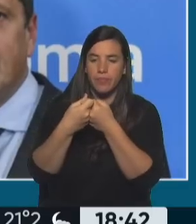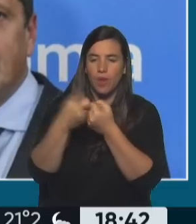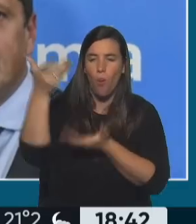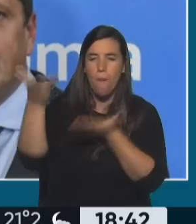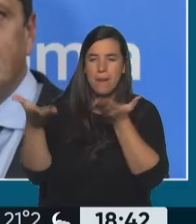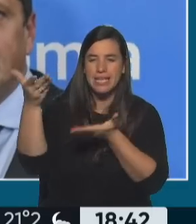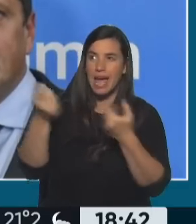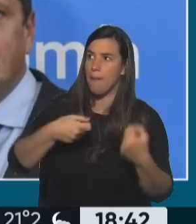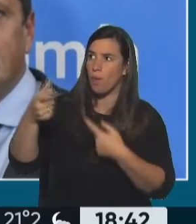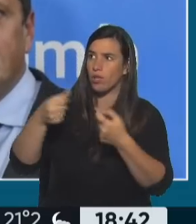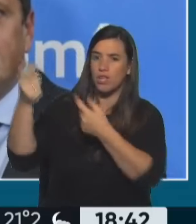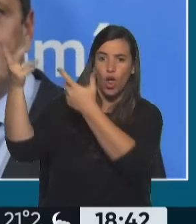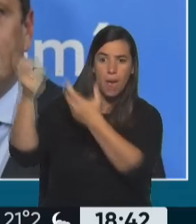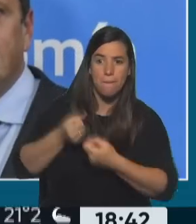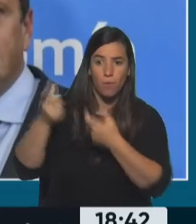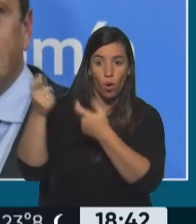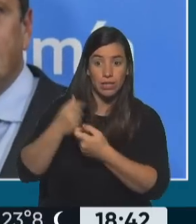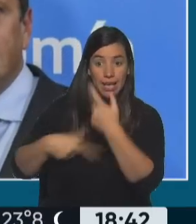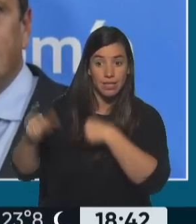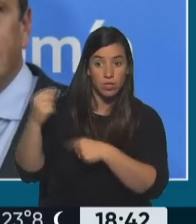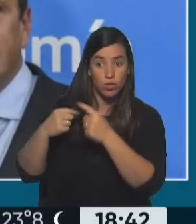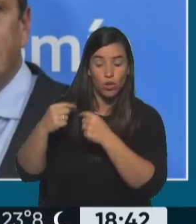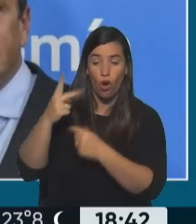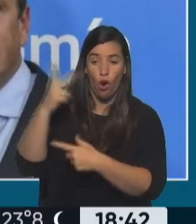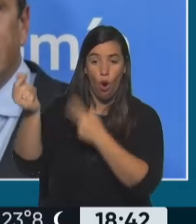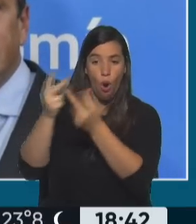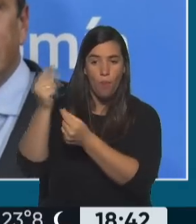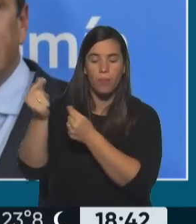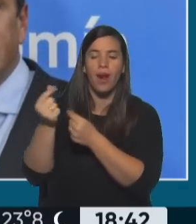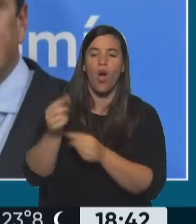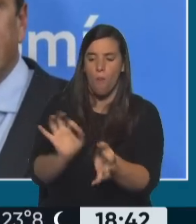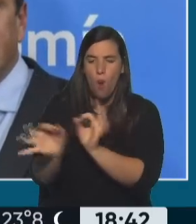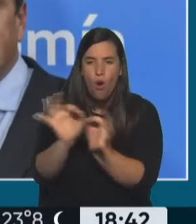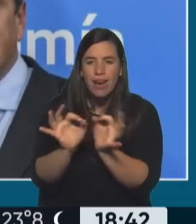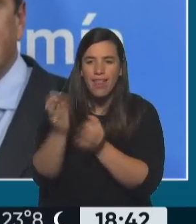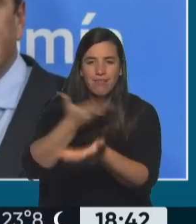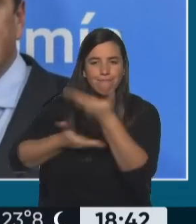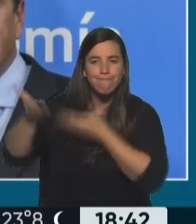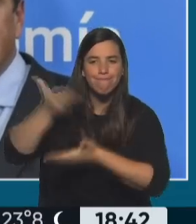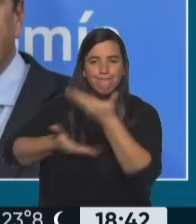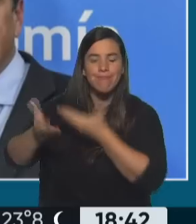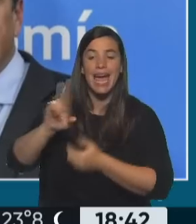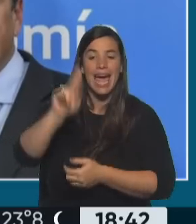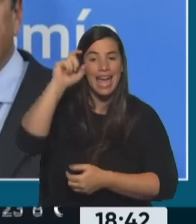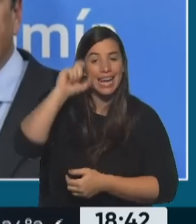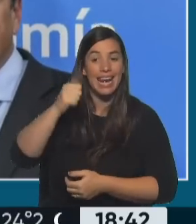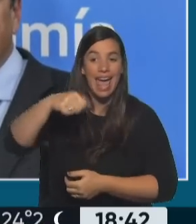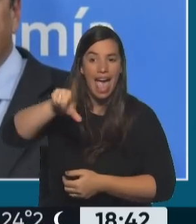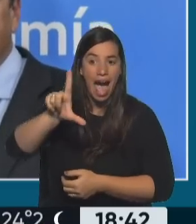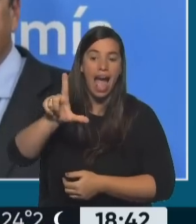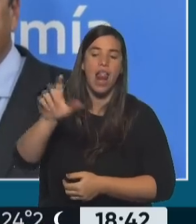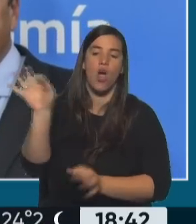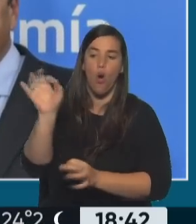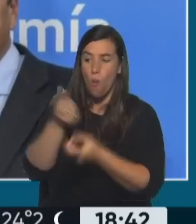importaciones con una moneda única común o con monedas comunes, en el caso del real o en el caso del yuan, vos